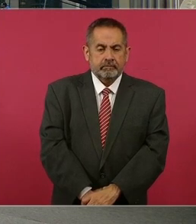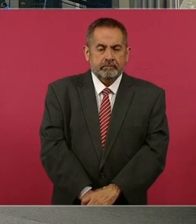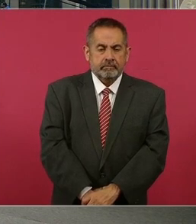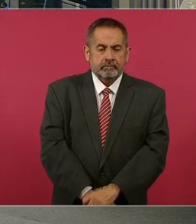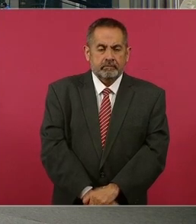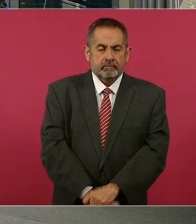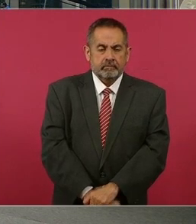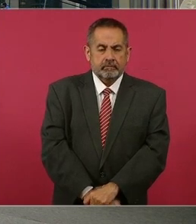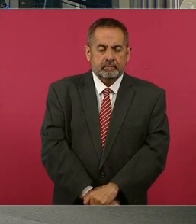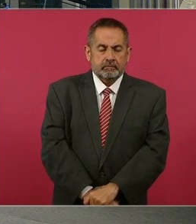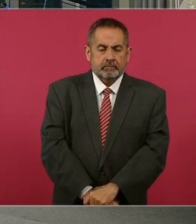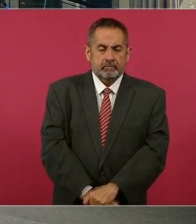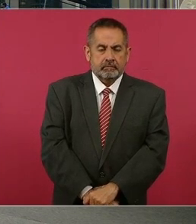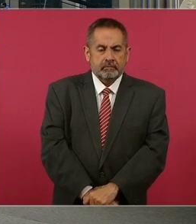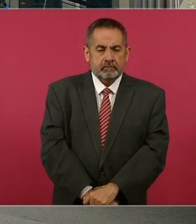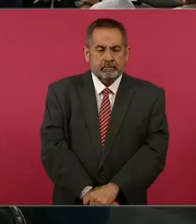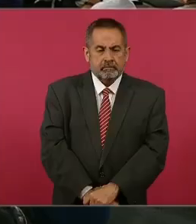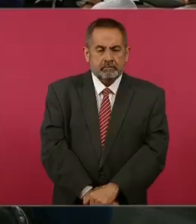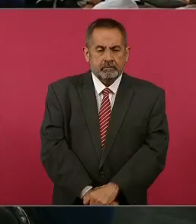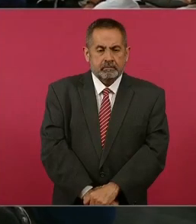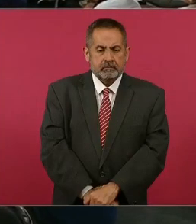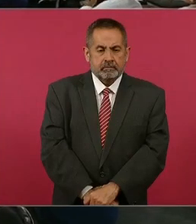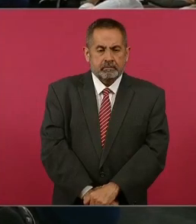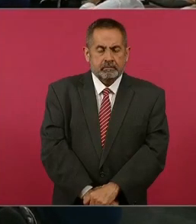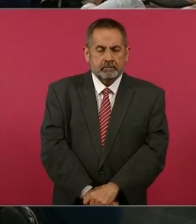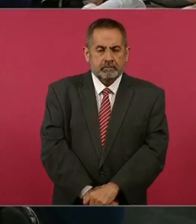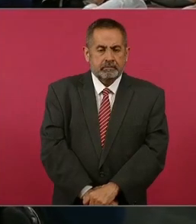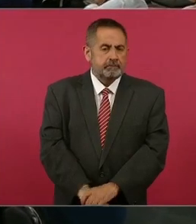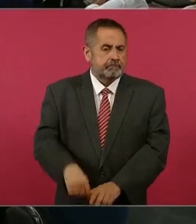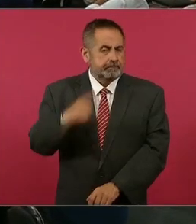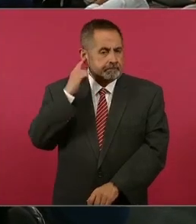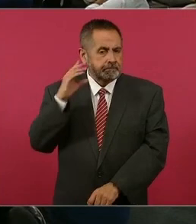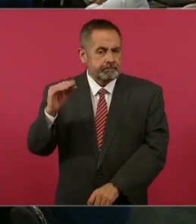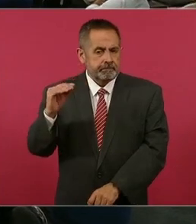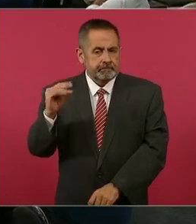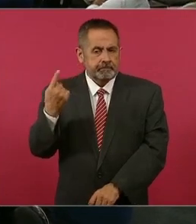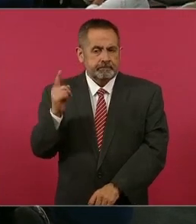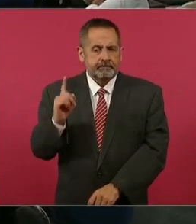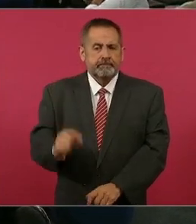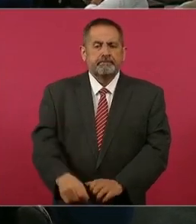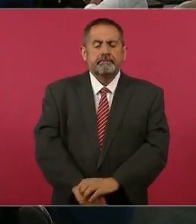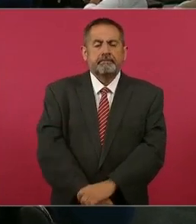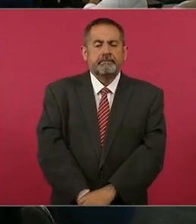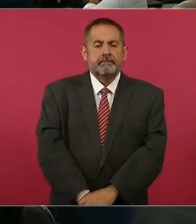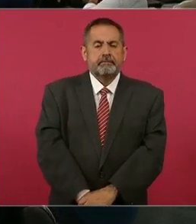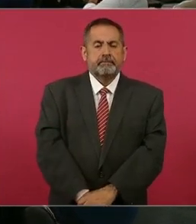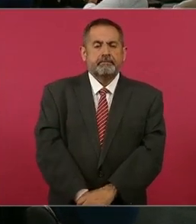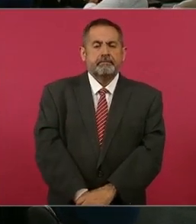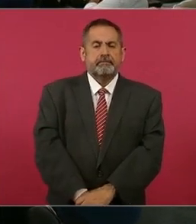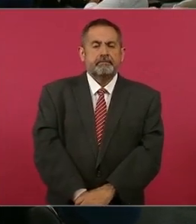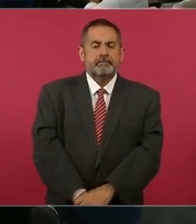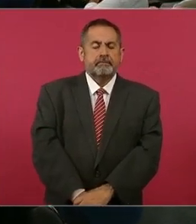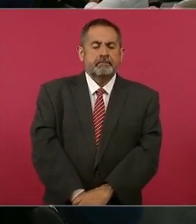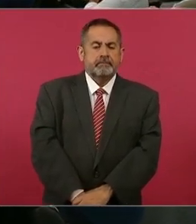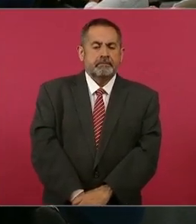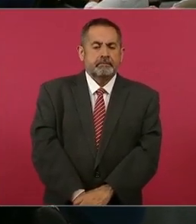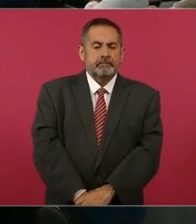México es el productor o el generador del fentanilo que lo manda a Estados Unidos. ¿Le han